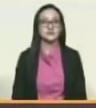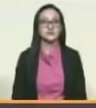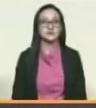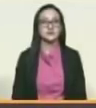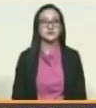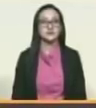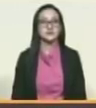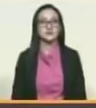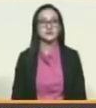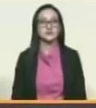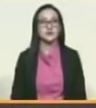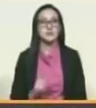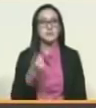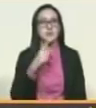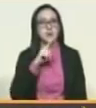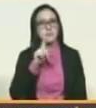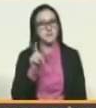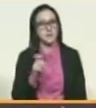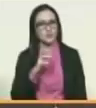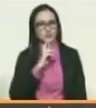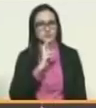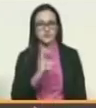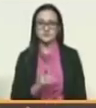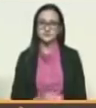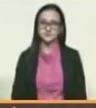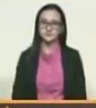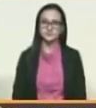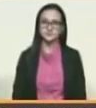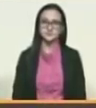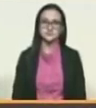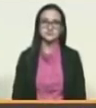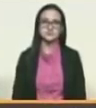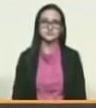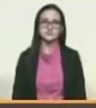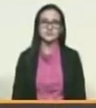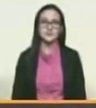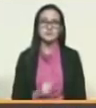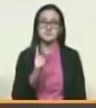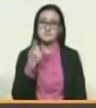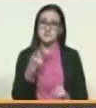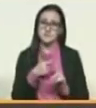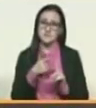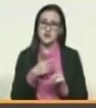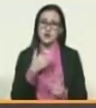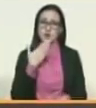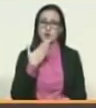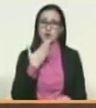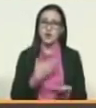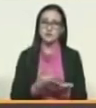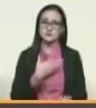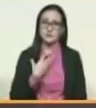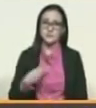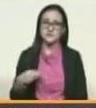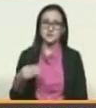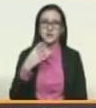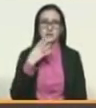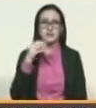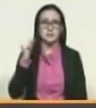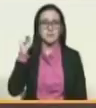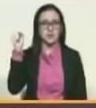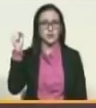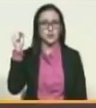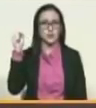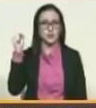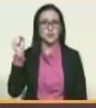Sobre tu primera pregunta, lo primero que tengo es que darle las gracias nuevamente al presidente Nicolás Maduro cuando tomó